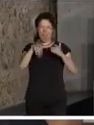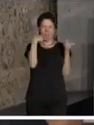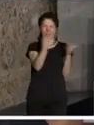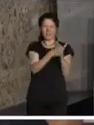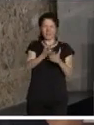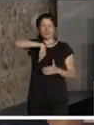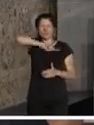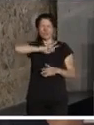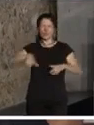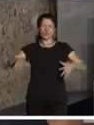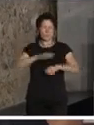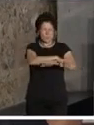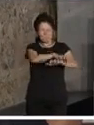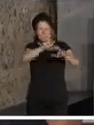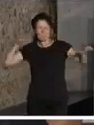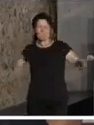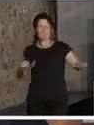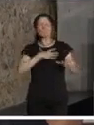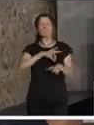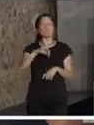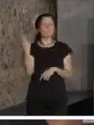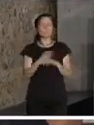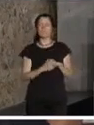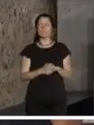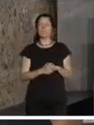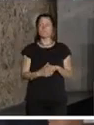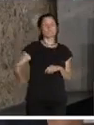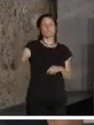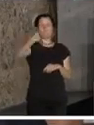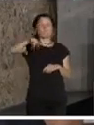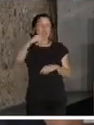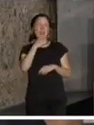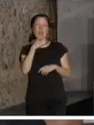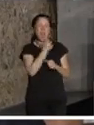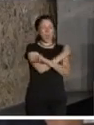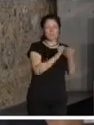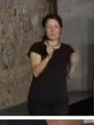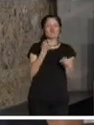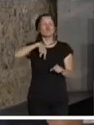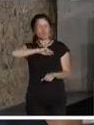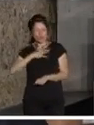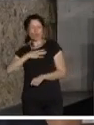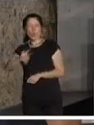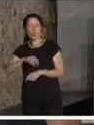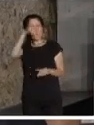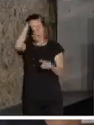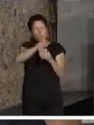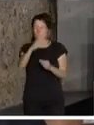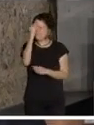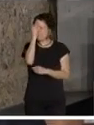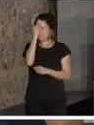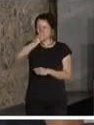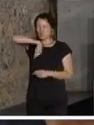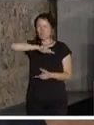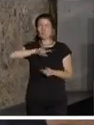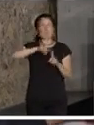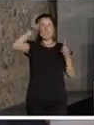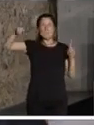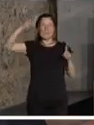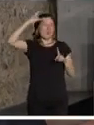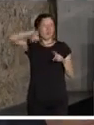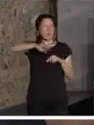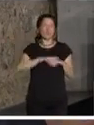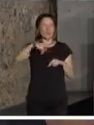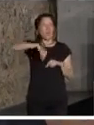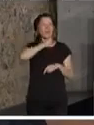convertirnos en una mayoría que imposible lo que todo el mundo decía que era imposible votar con memoria que estamos en esta plaza de